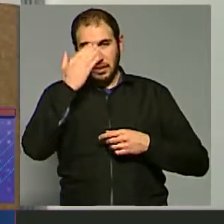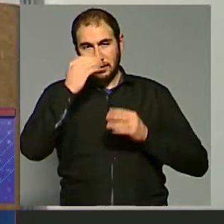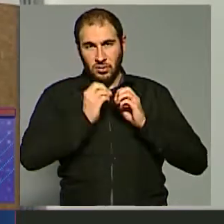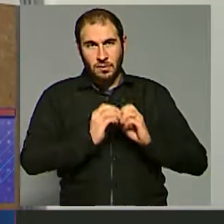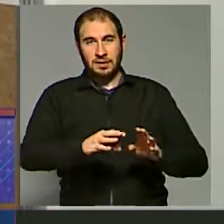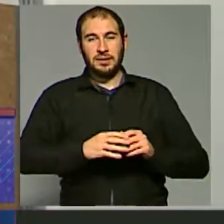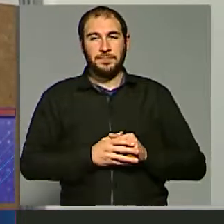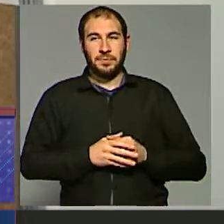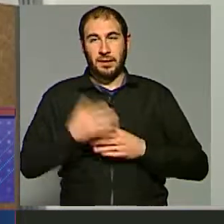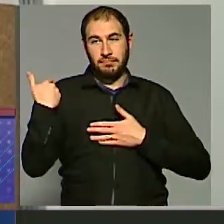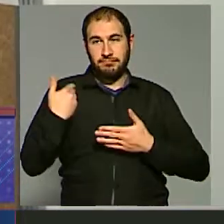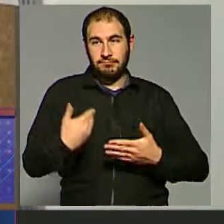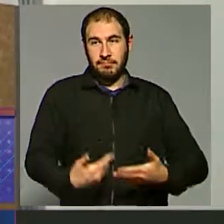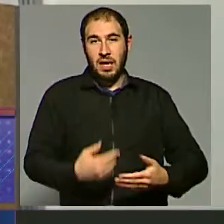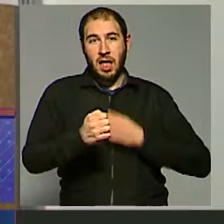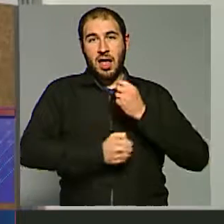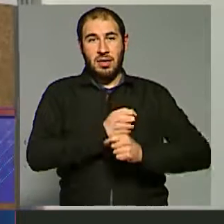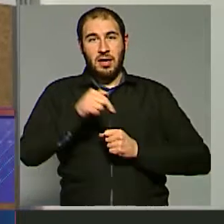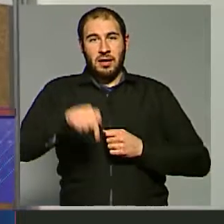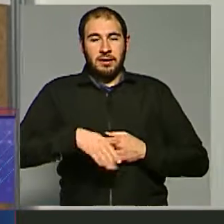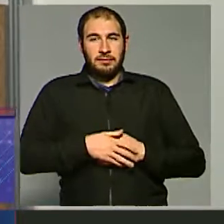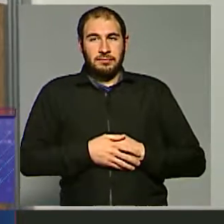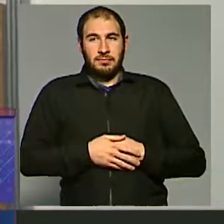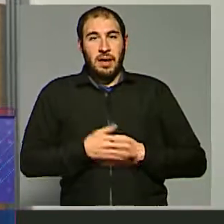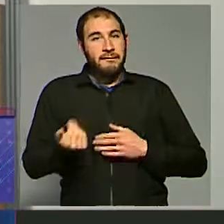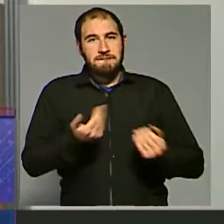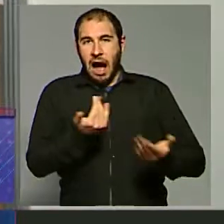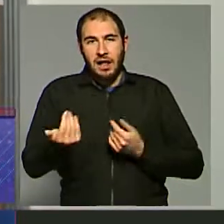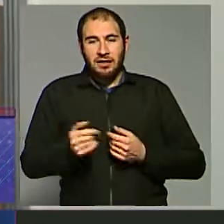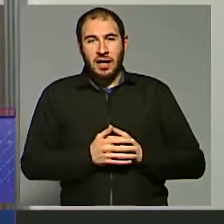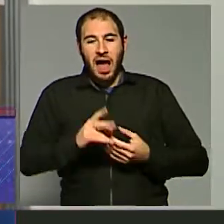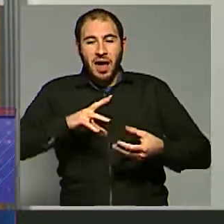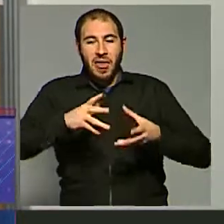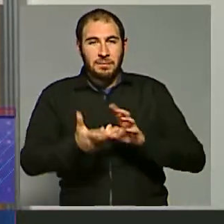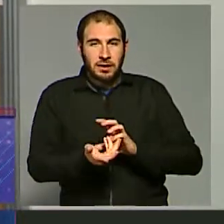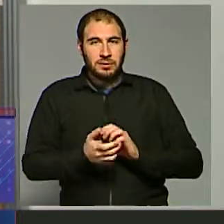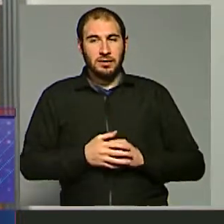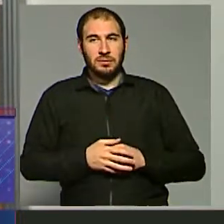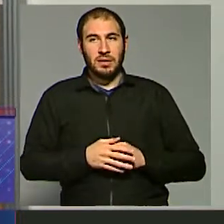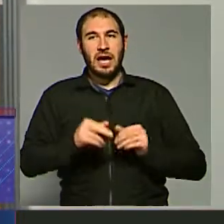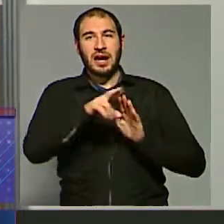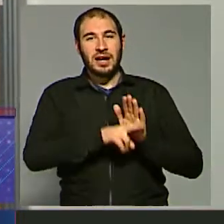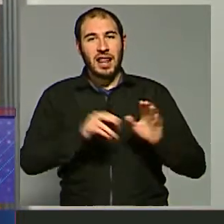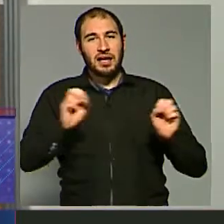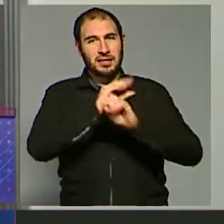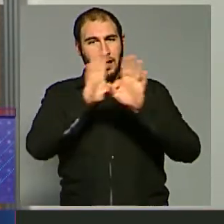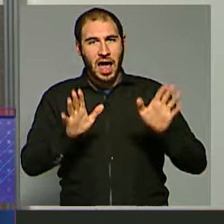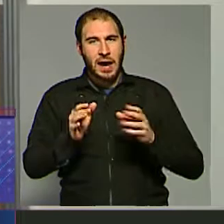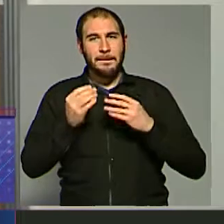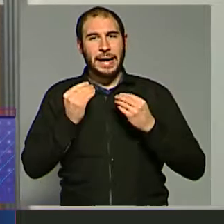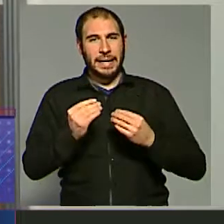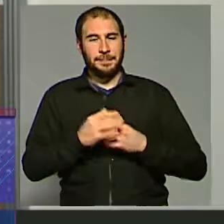2015. Desde entonces hasta ahora falta una adecuación de reglas claras